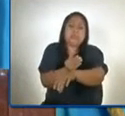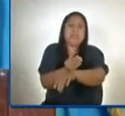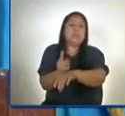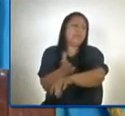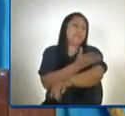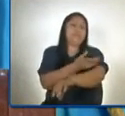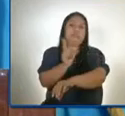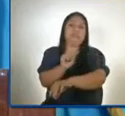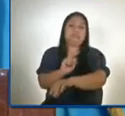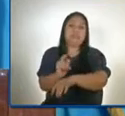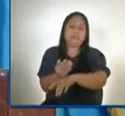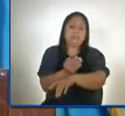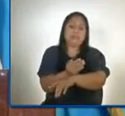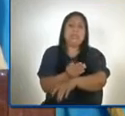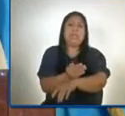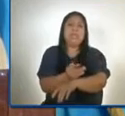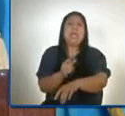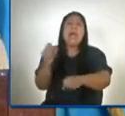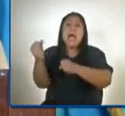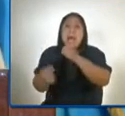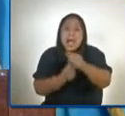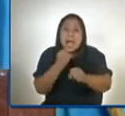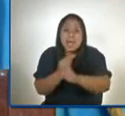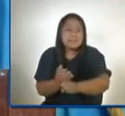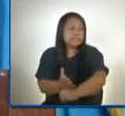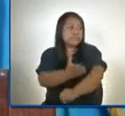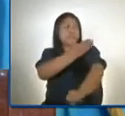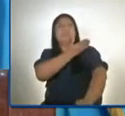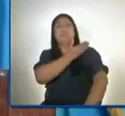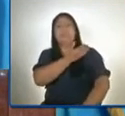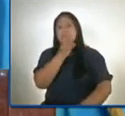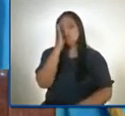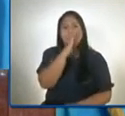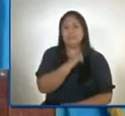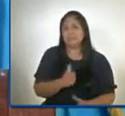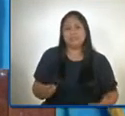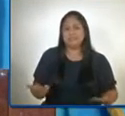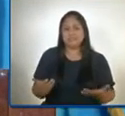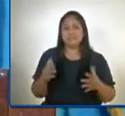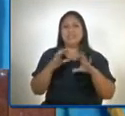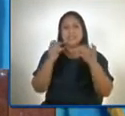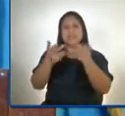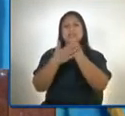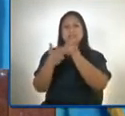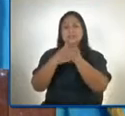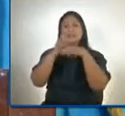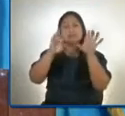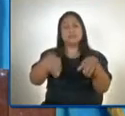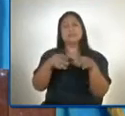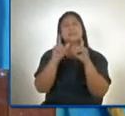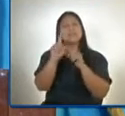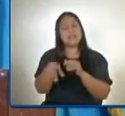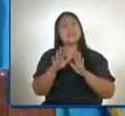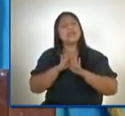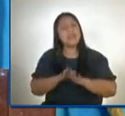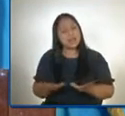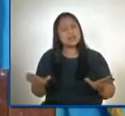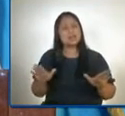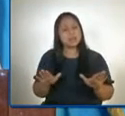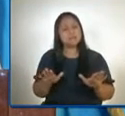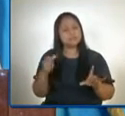Entonces queremos pedir a las personas siempre y hacer el llamado a las personas a que lo importante es que mantengamos la calma ante cualquier